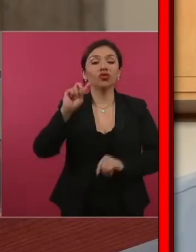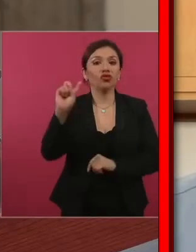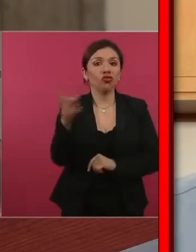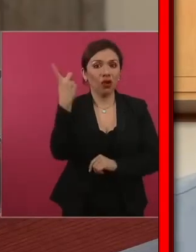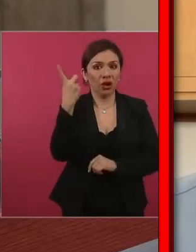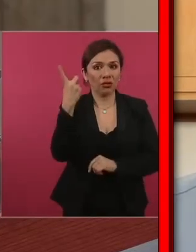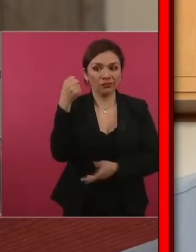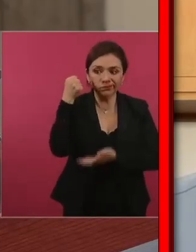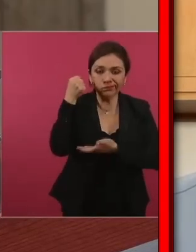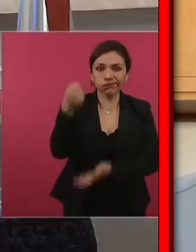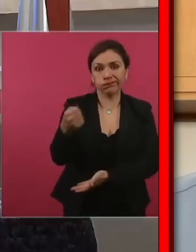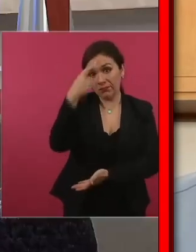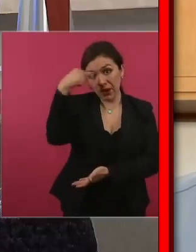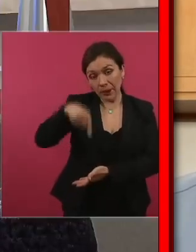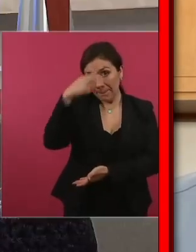dólares